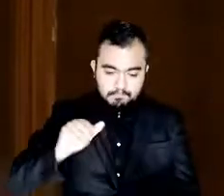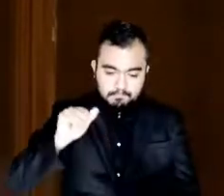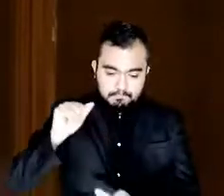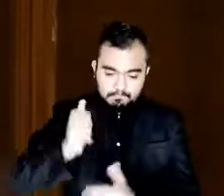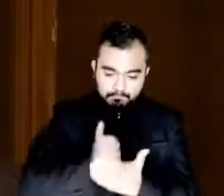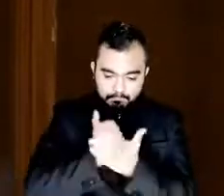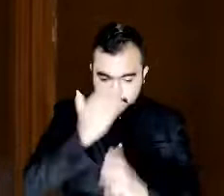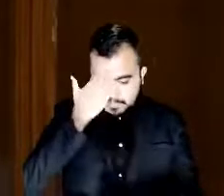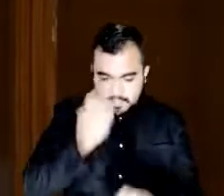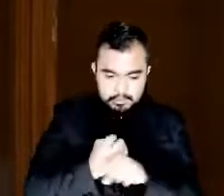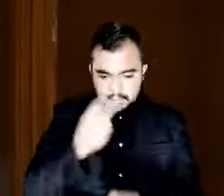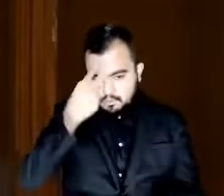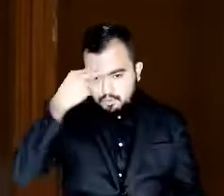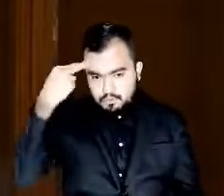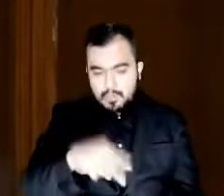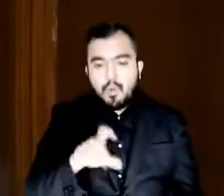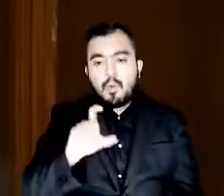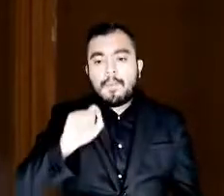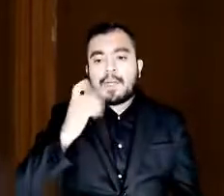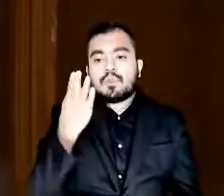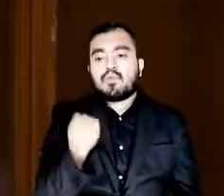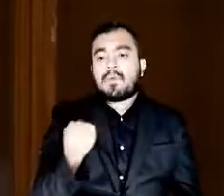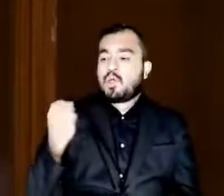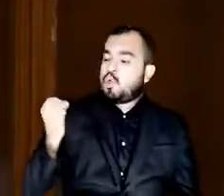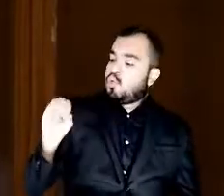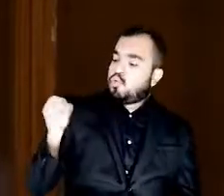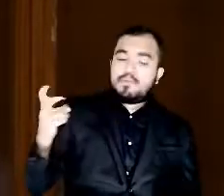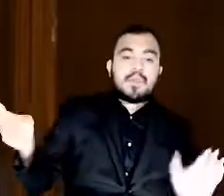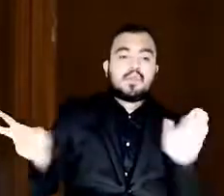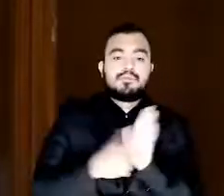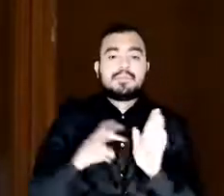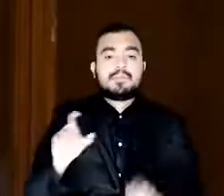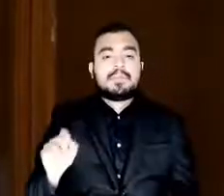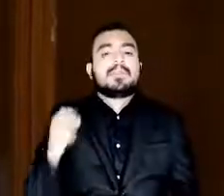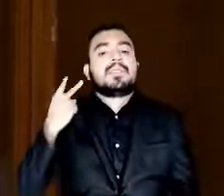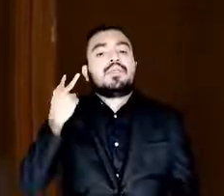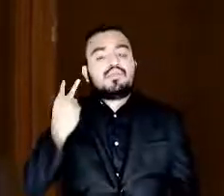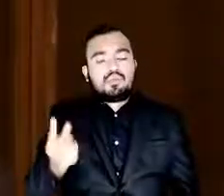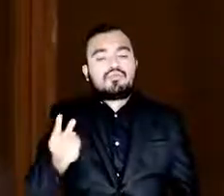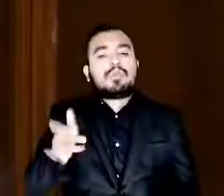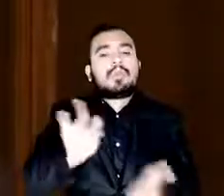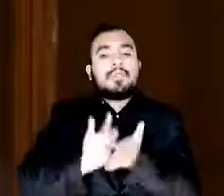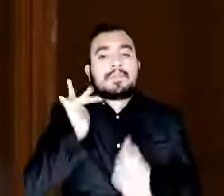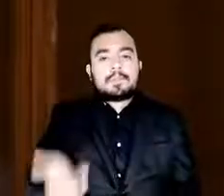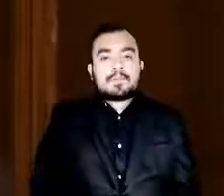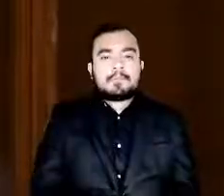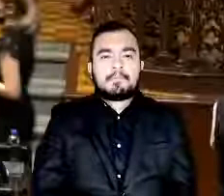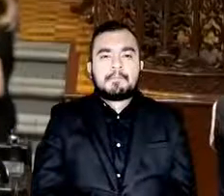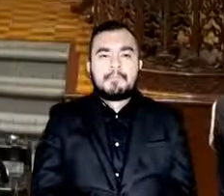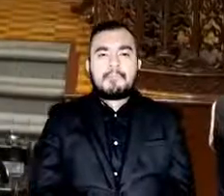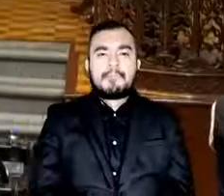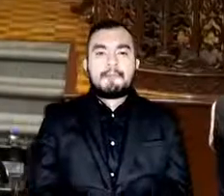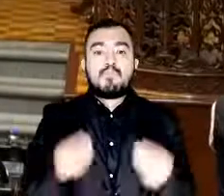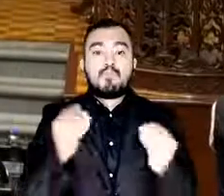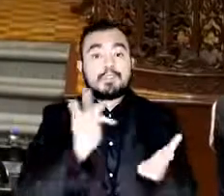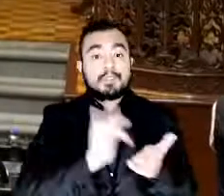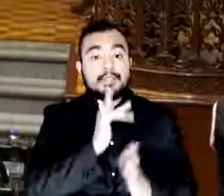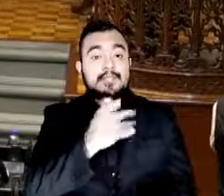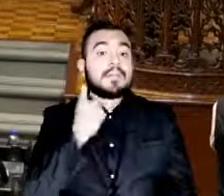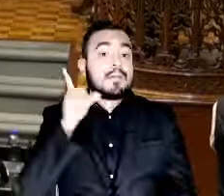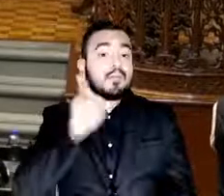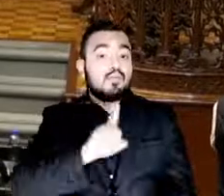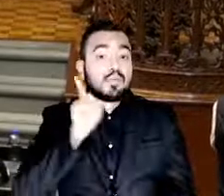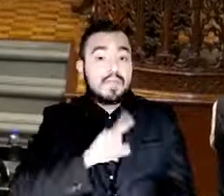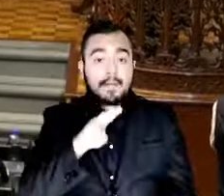a los 29 días del mes de octubre del año 2022 gracias muchas gracias diputada